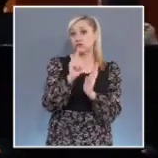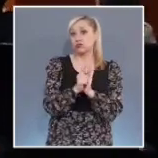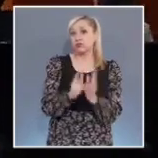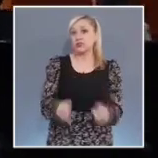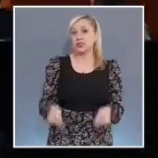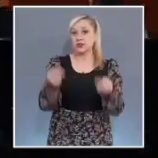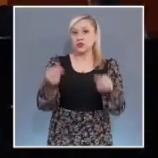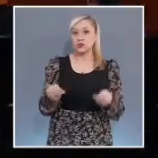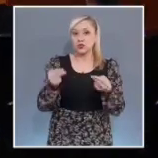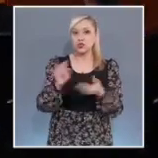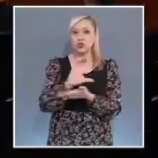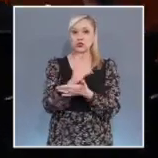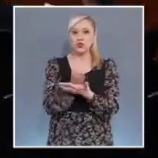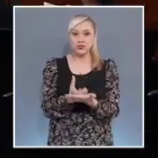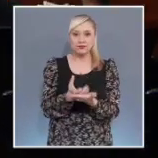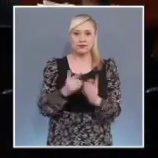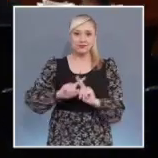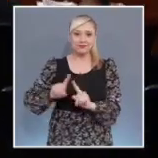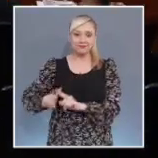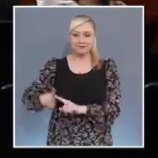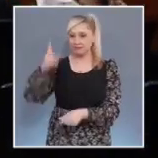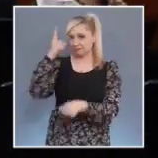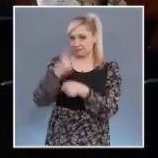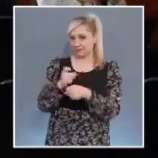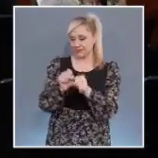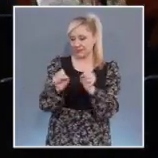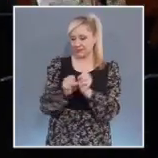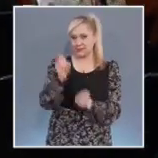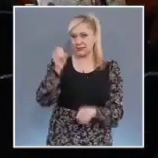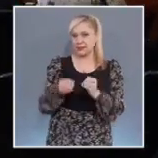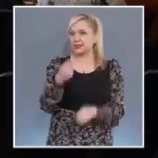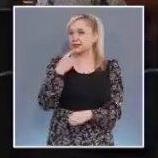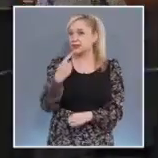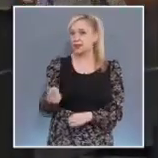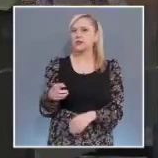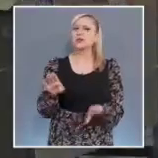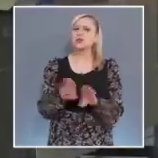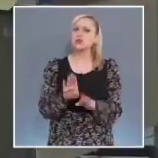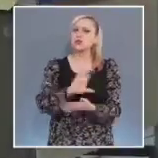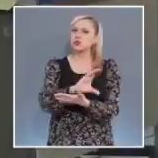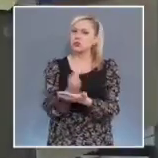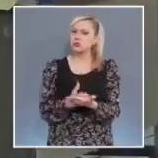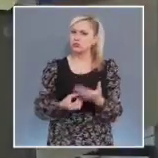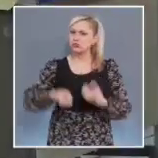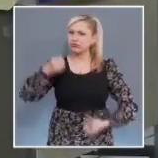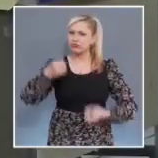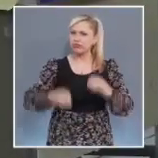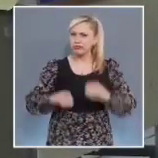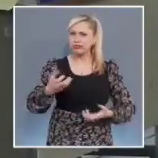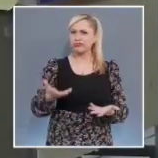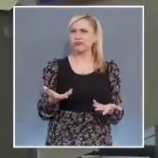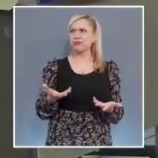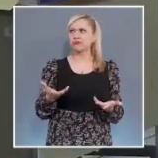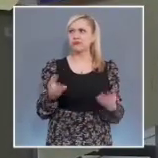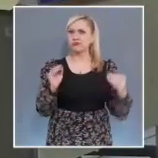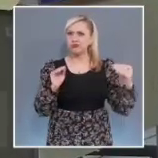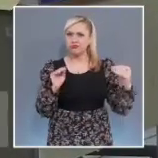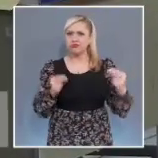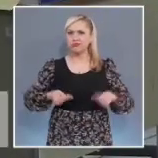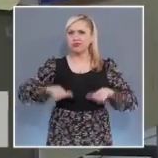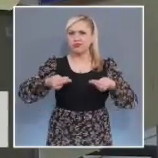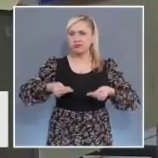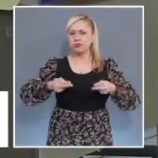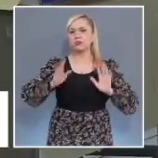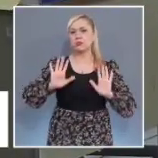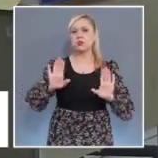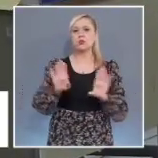La primera sala de la Corte determinó que en el juicio mercantil es procedente la medida precautoria de retención de bienes